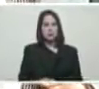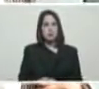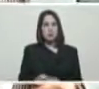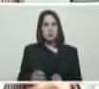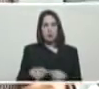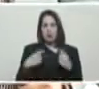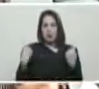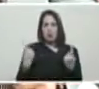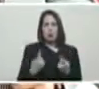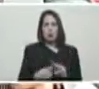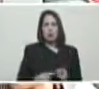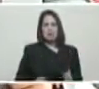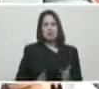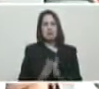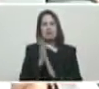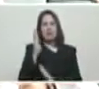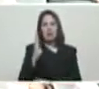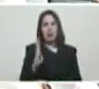de Santa